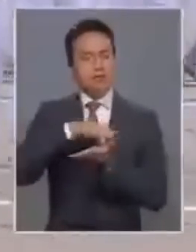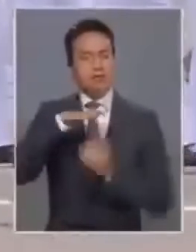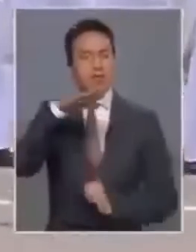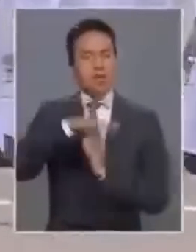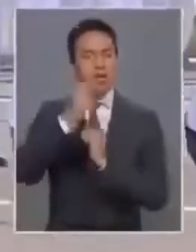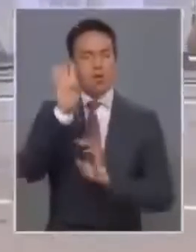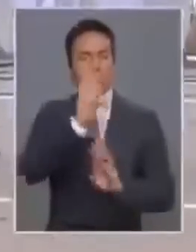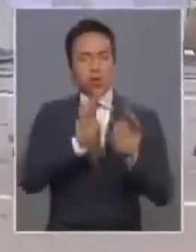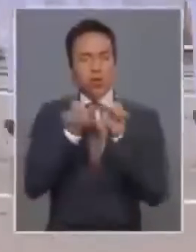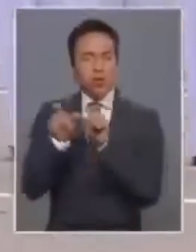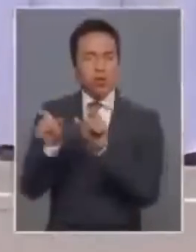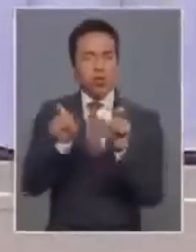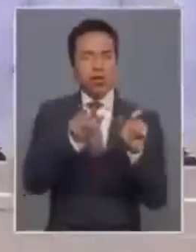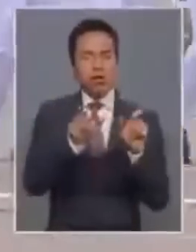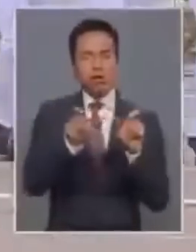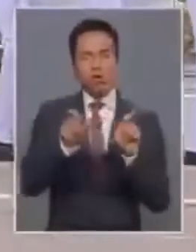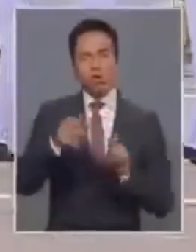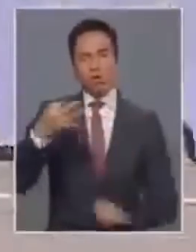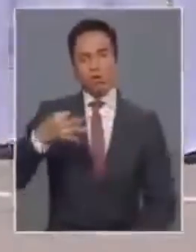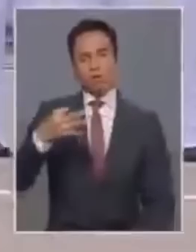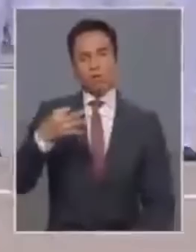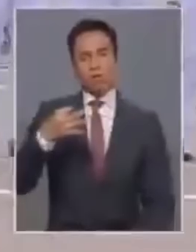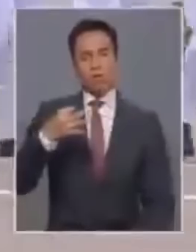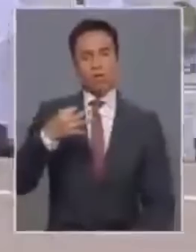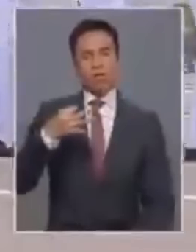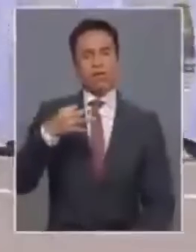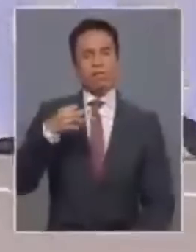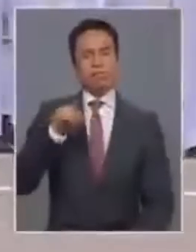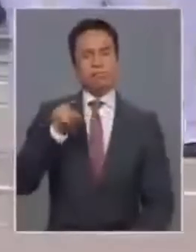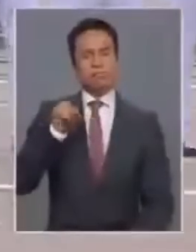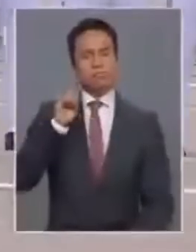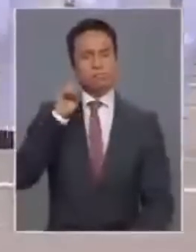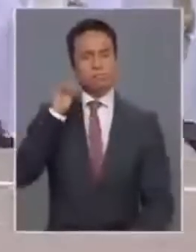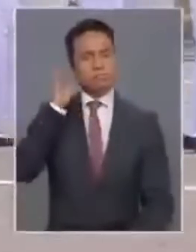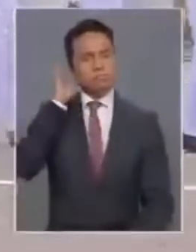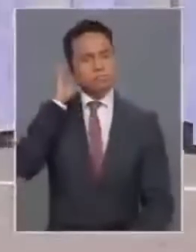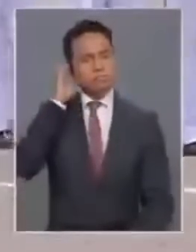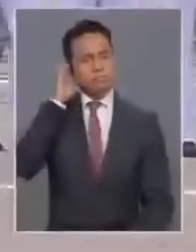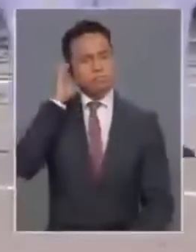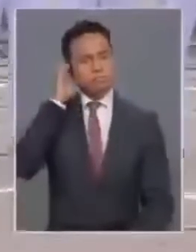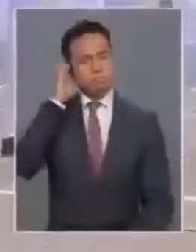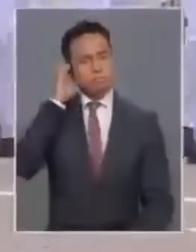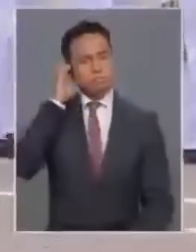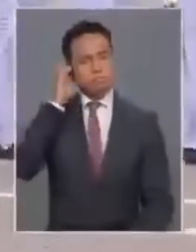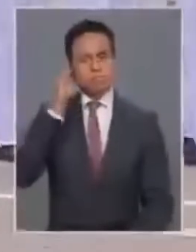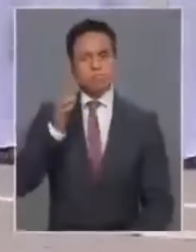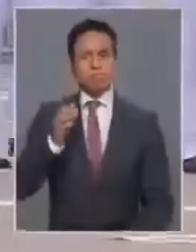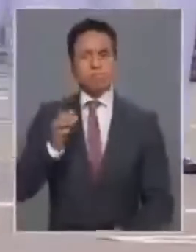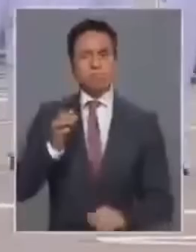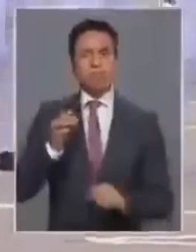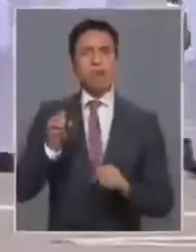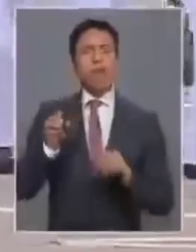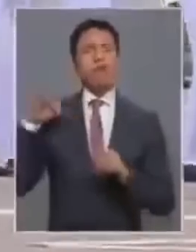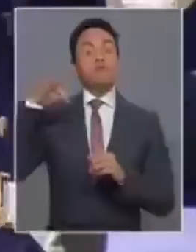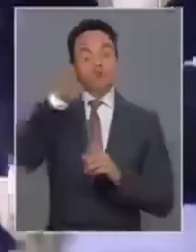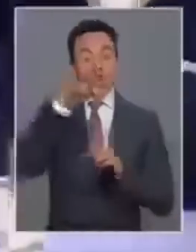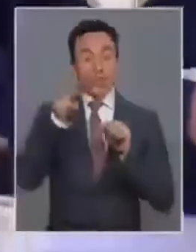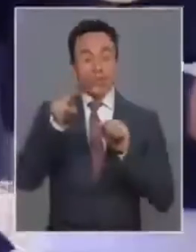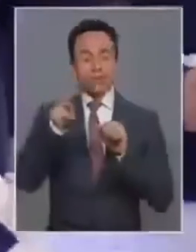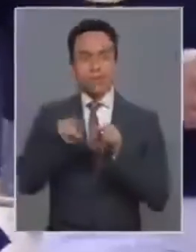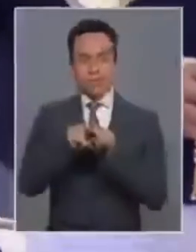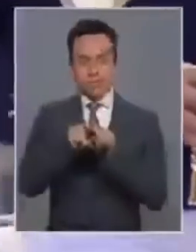cuidado. Adicionalmente, el empleo polivalente de las capacidades residuales, medios de la Fuerza Aérea,